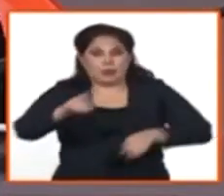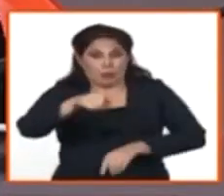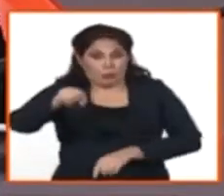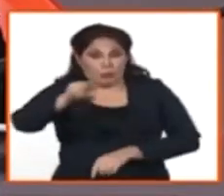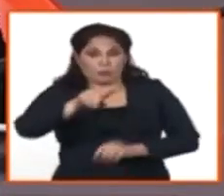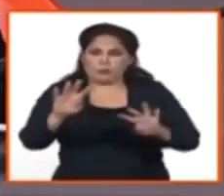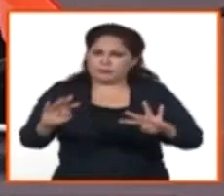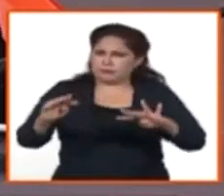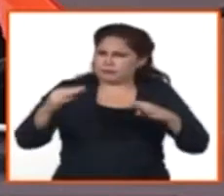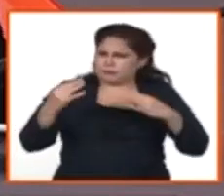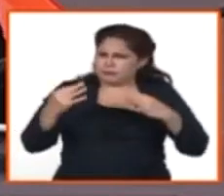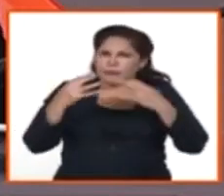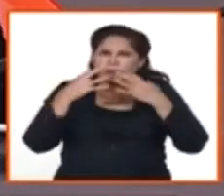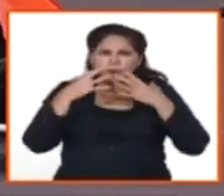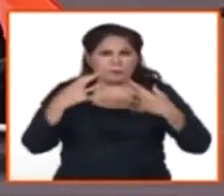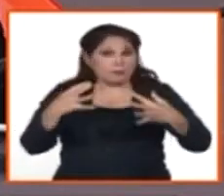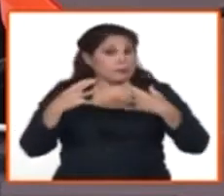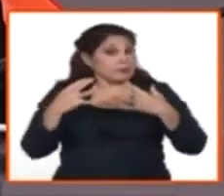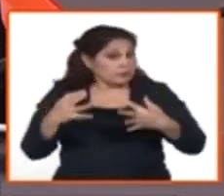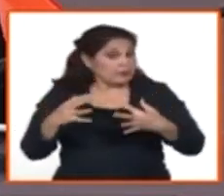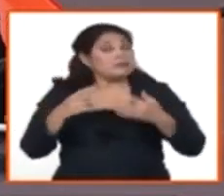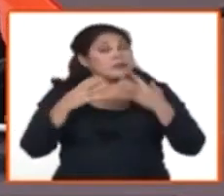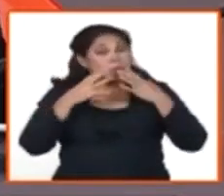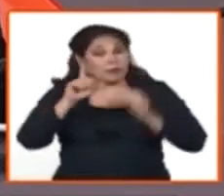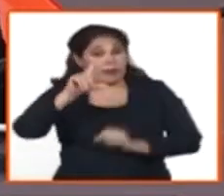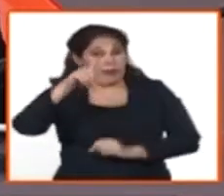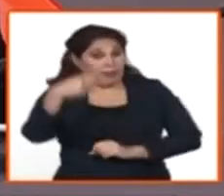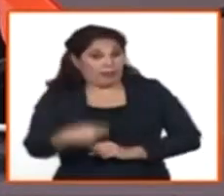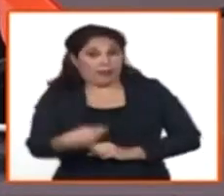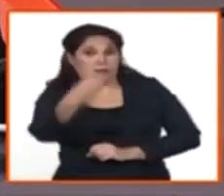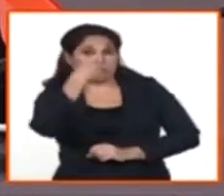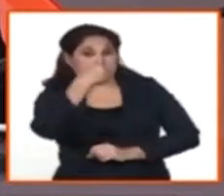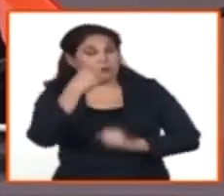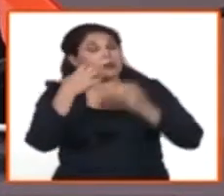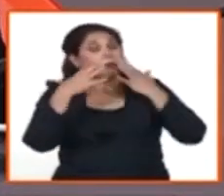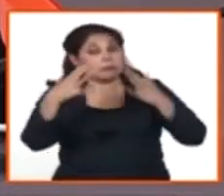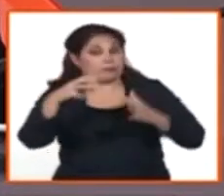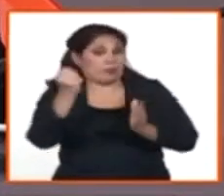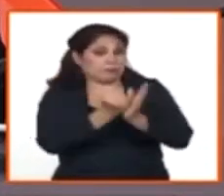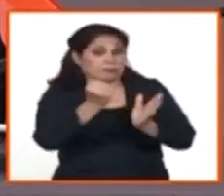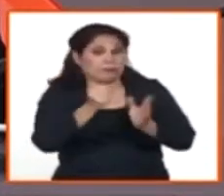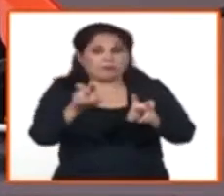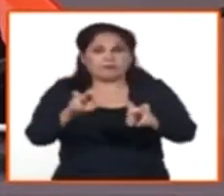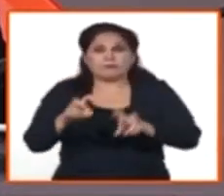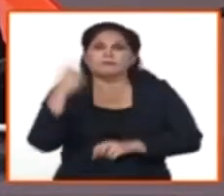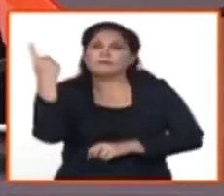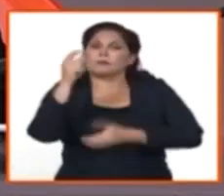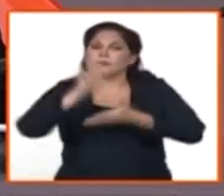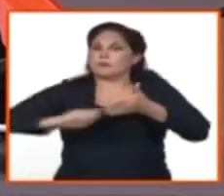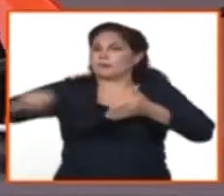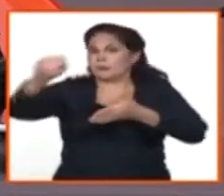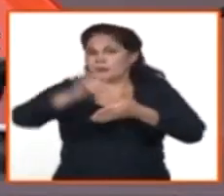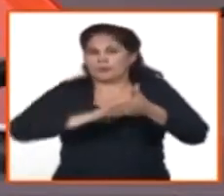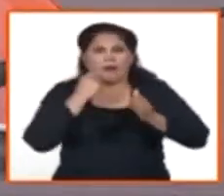que conozcan más de una de las leyes más importantes que aprobará la Asamblea Nacional en este